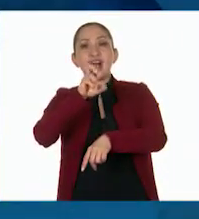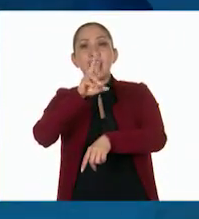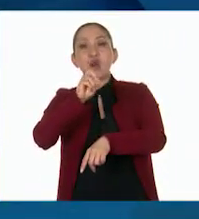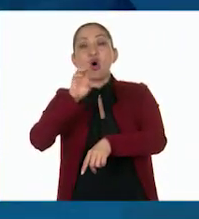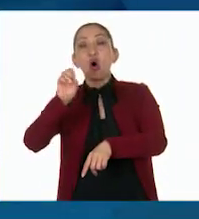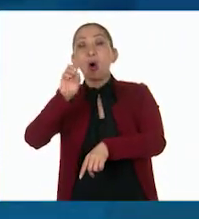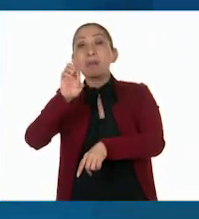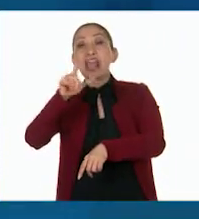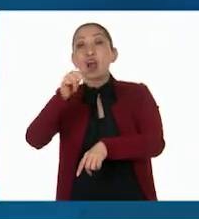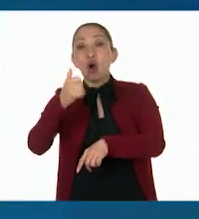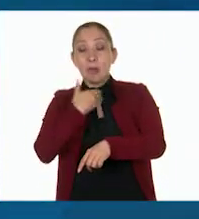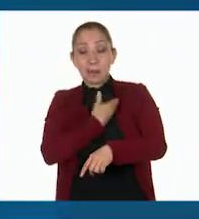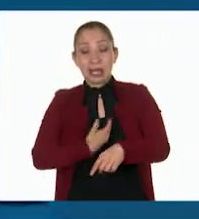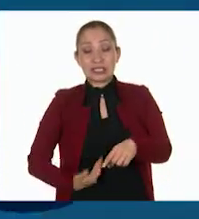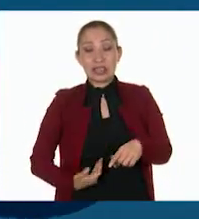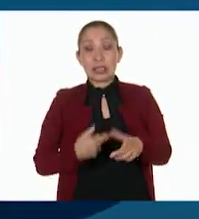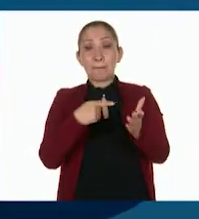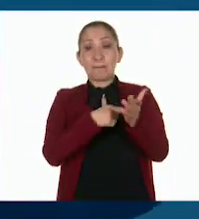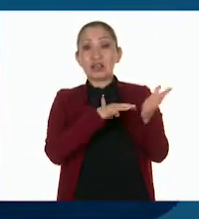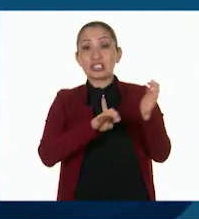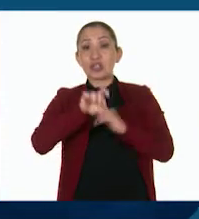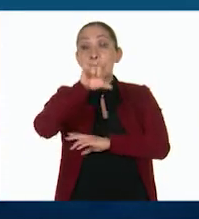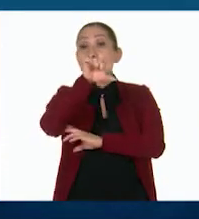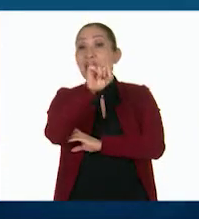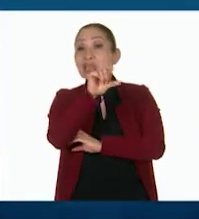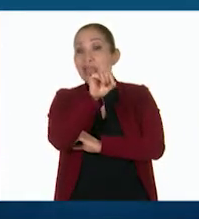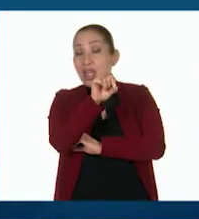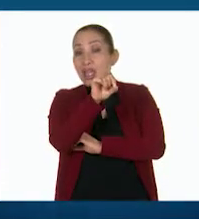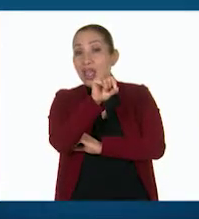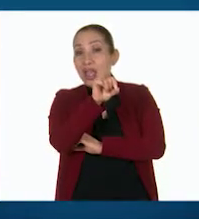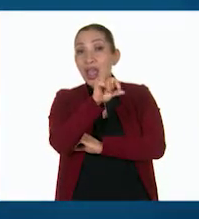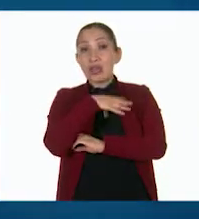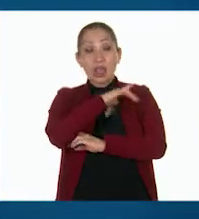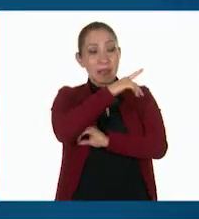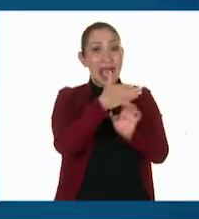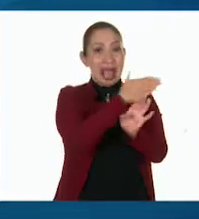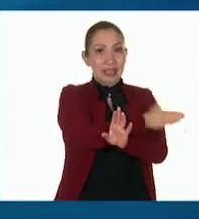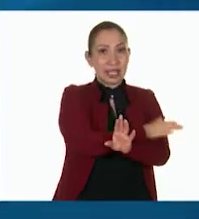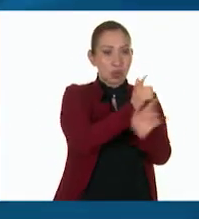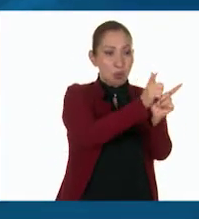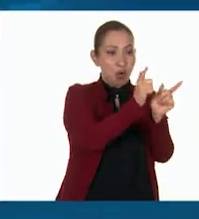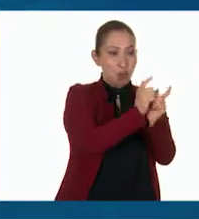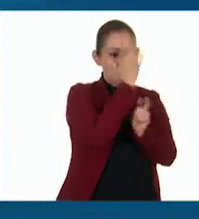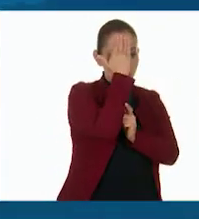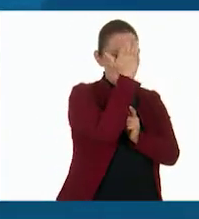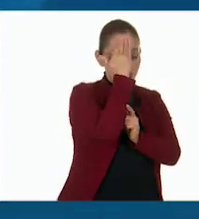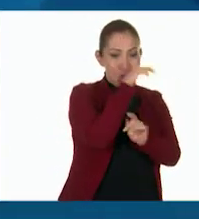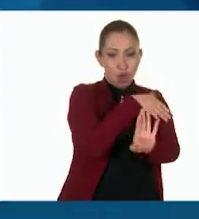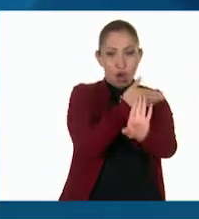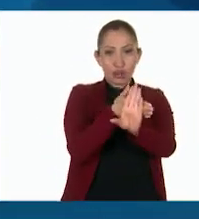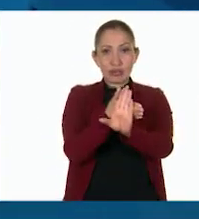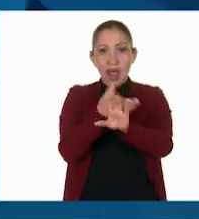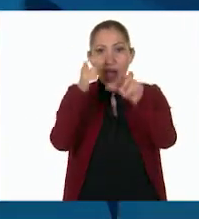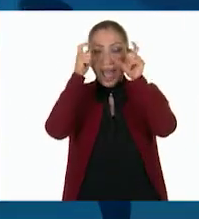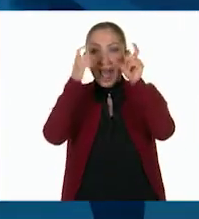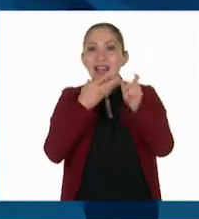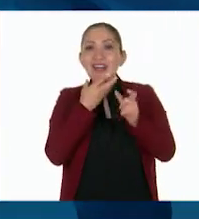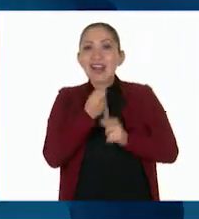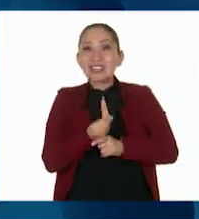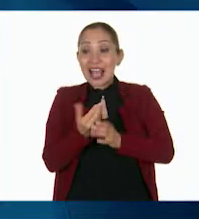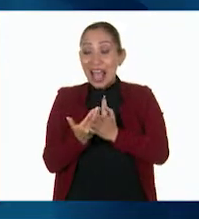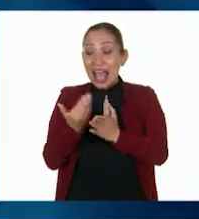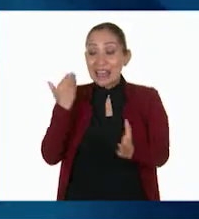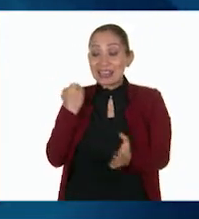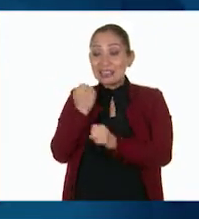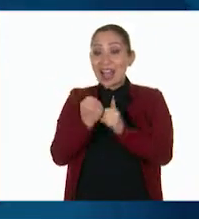Obregón llegó a la presidencia en el año de 1920, después de haber liderado un movimiento armado en contra de Venustiano Carranza, quien años